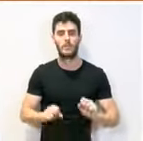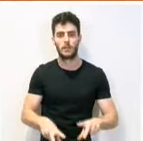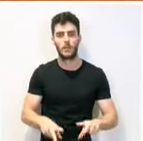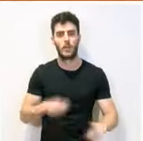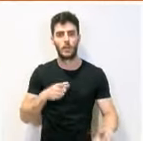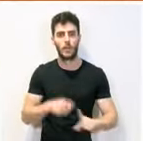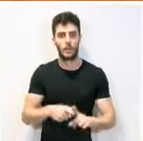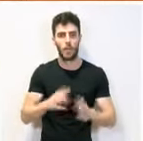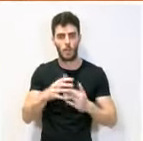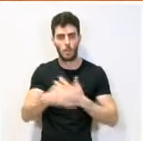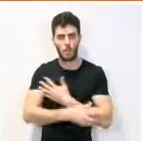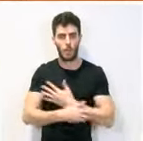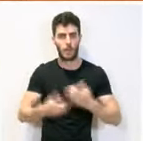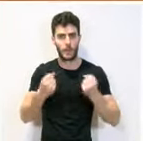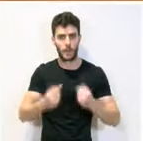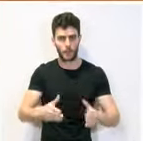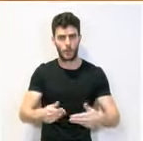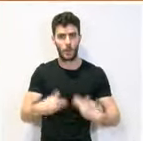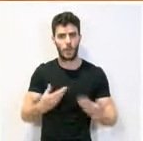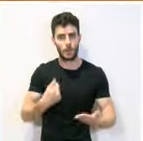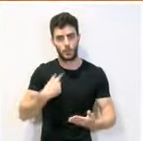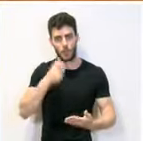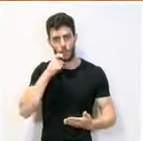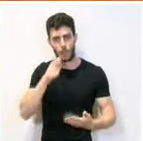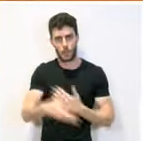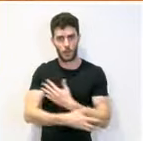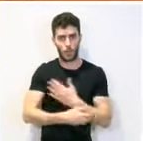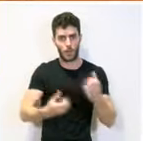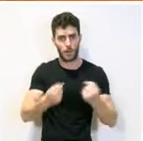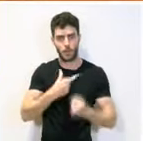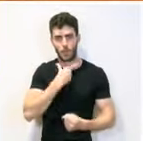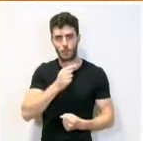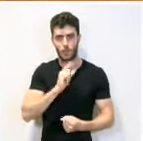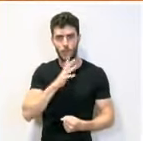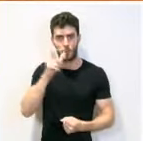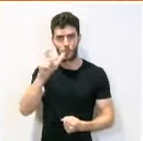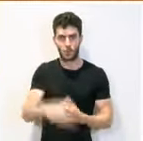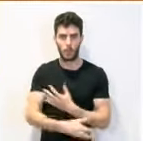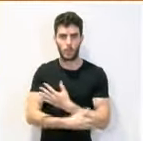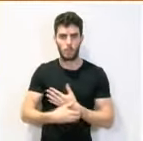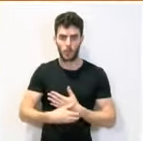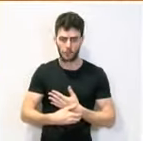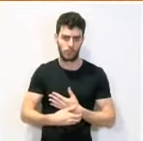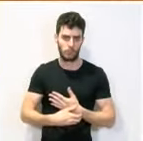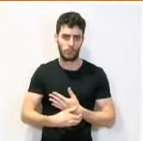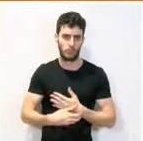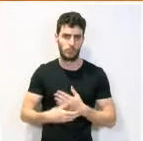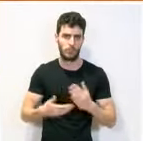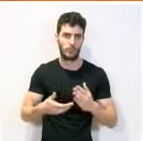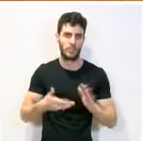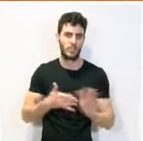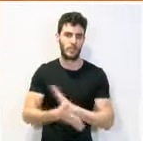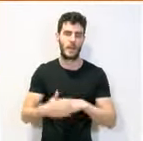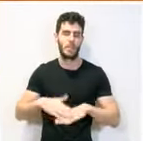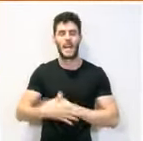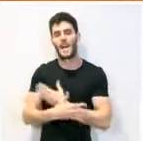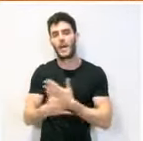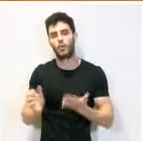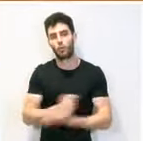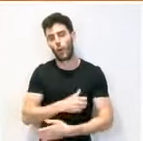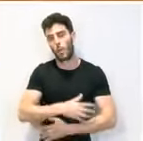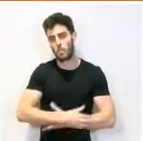pobreza energética, aunque siempre digo que a mí no me gusta el término de pobreza energética, porque el que es pobre lo es pobre en todos los aspectos, pero